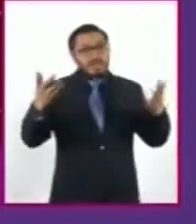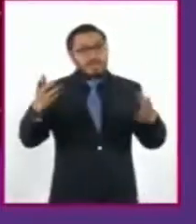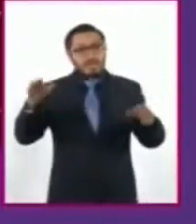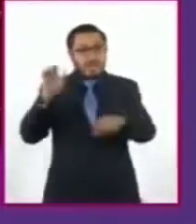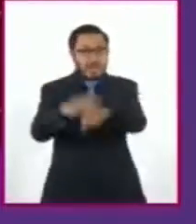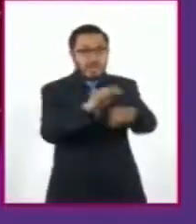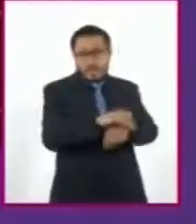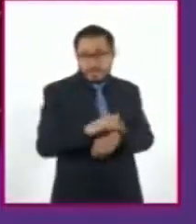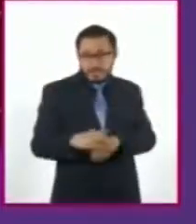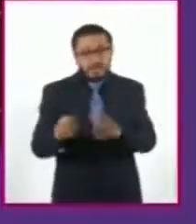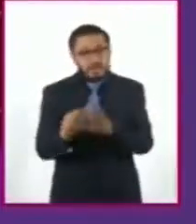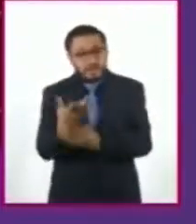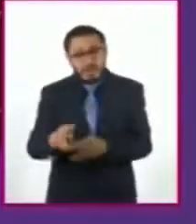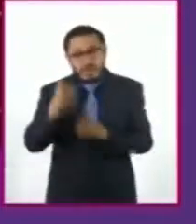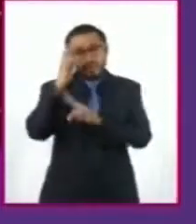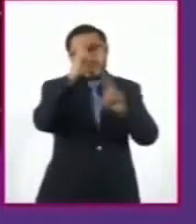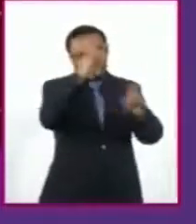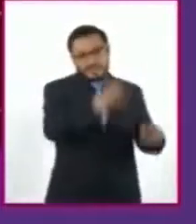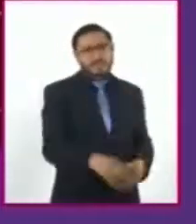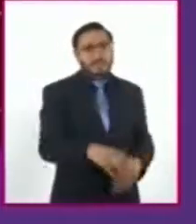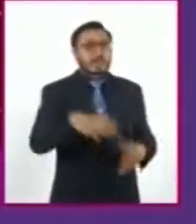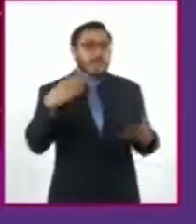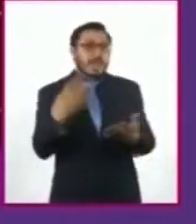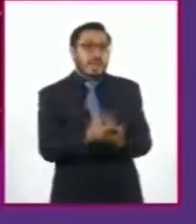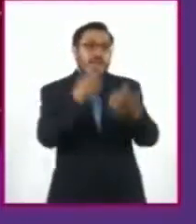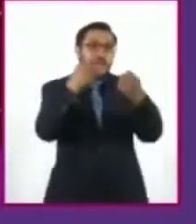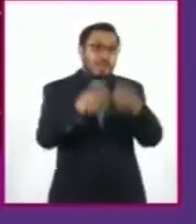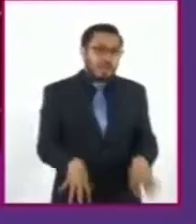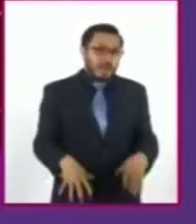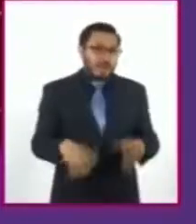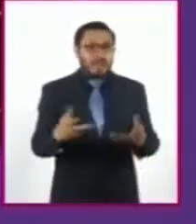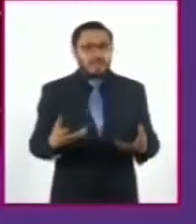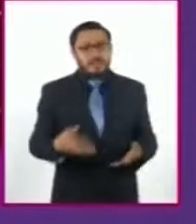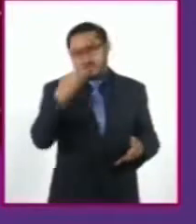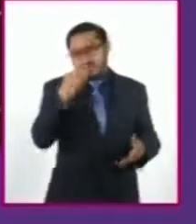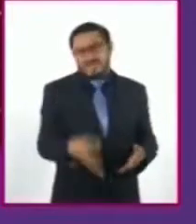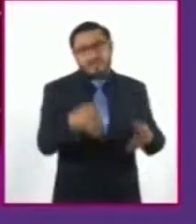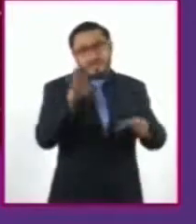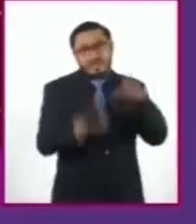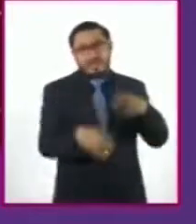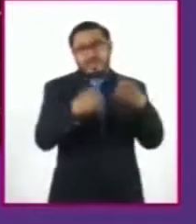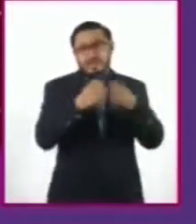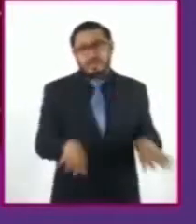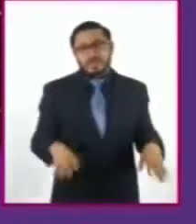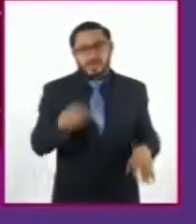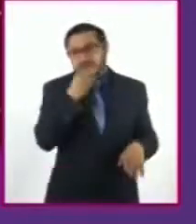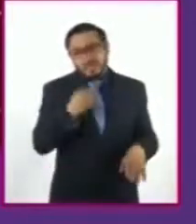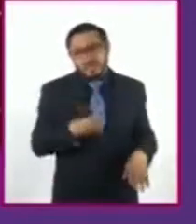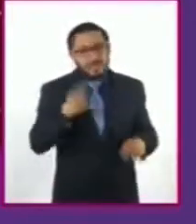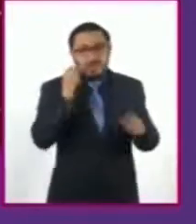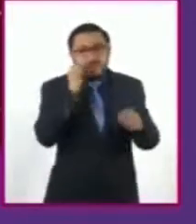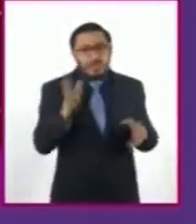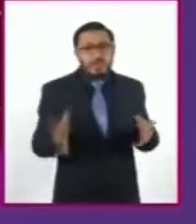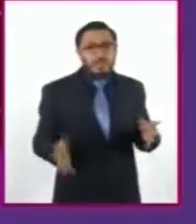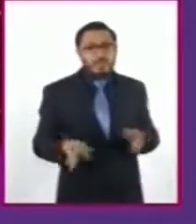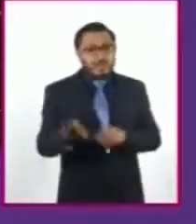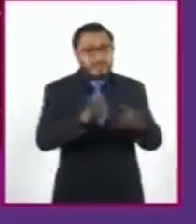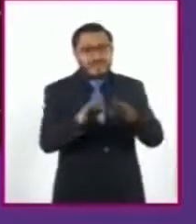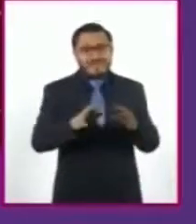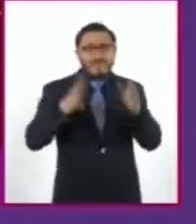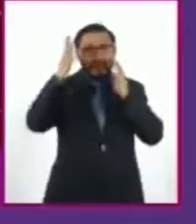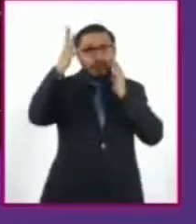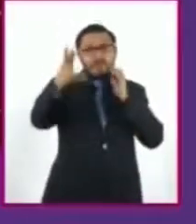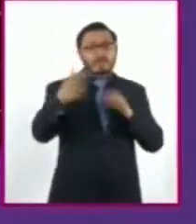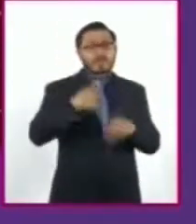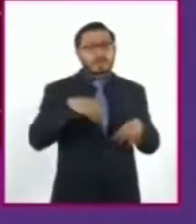respetarlo, ganar, perder, cuando no te toque ganar, acepta la derrota y ya. En el trabajo a futuro me veo